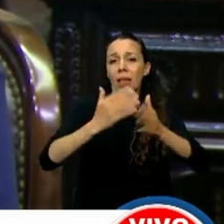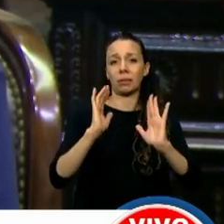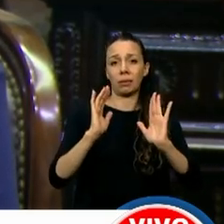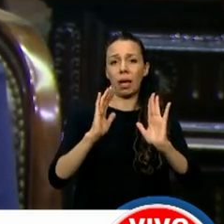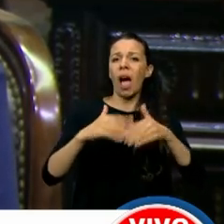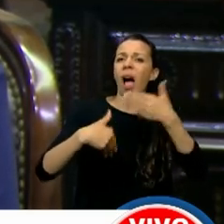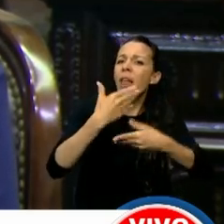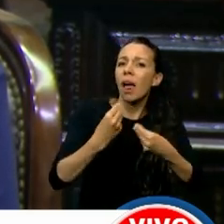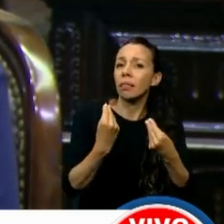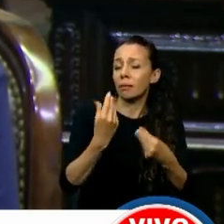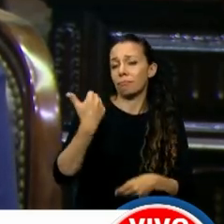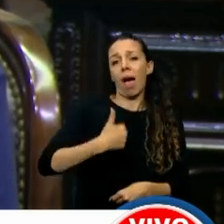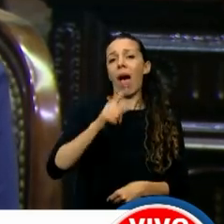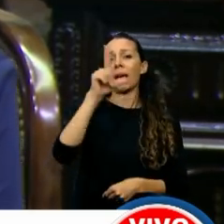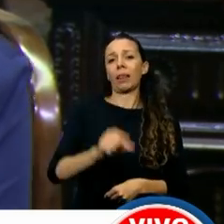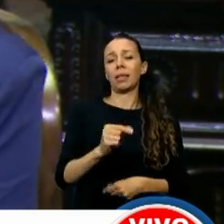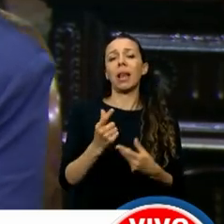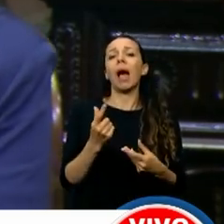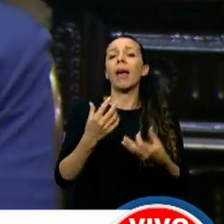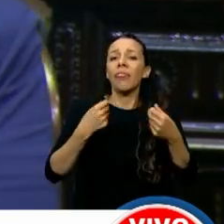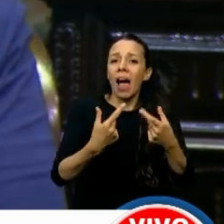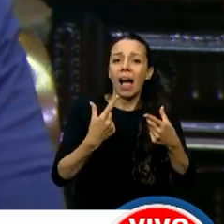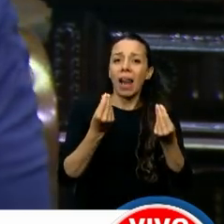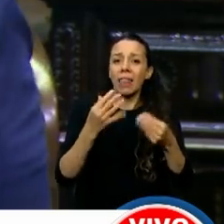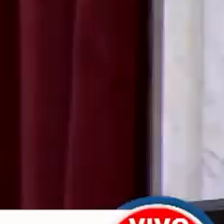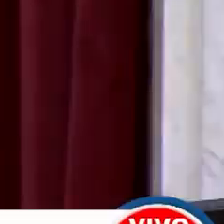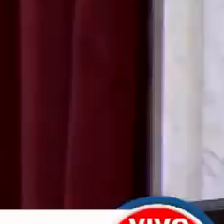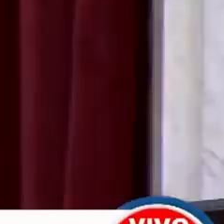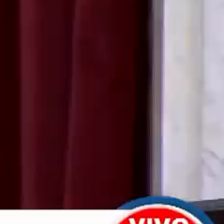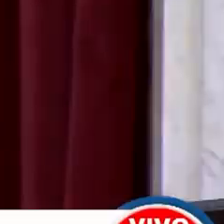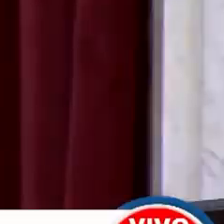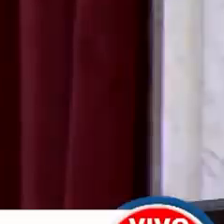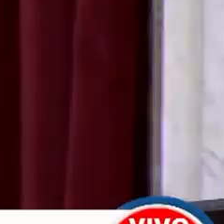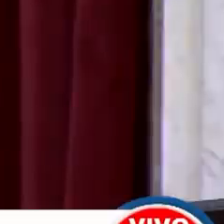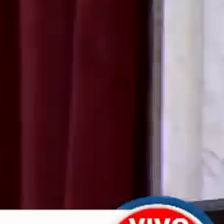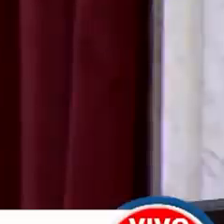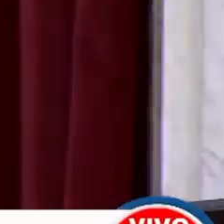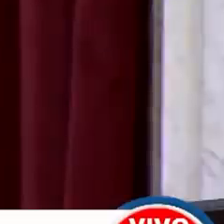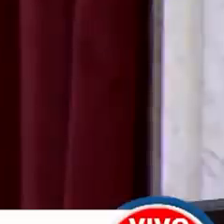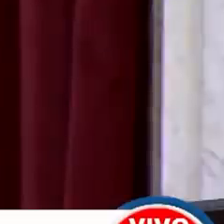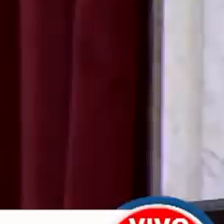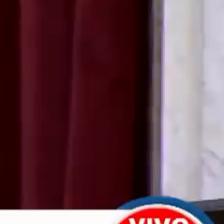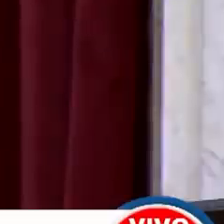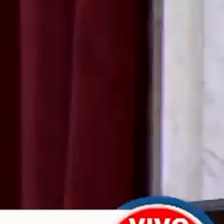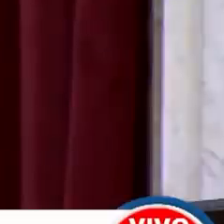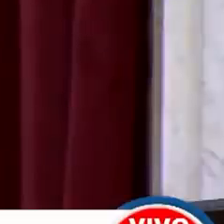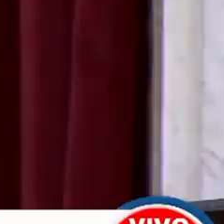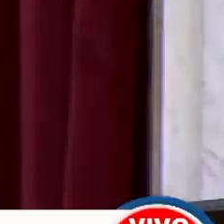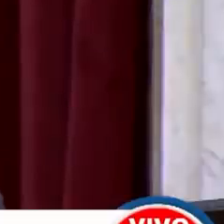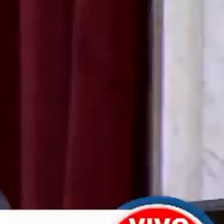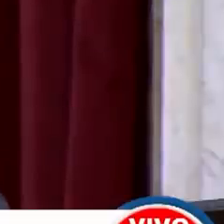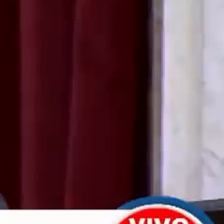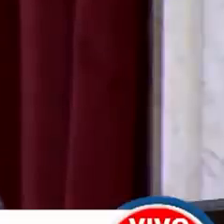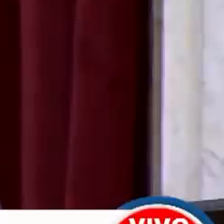la calidad de vida de los argentinos muchas gracias gracias a diputado por su tiempo por la